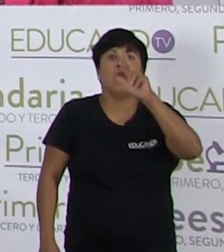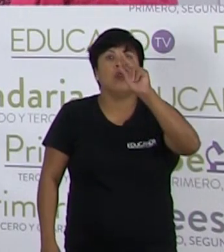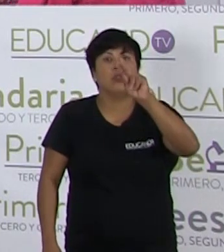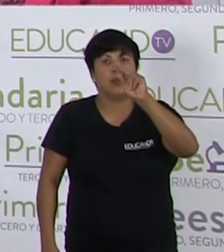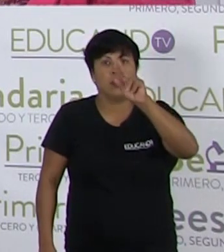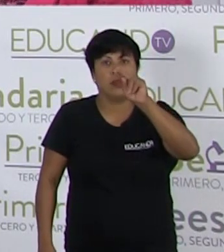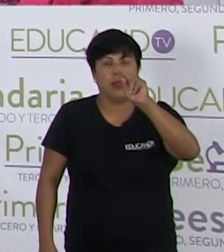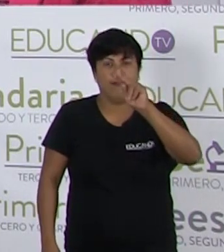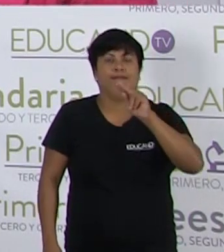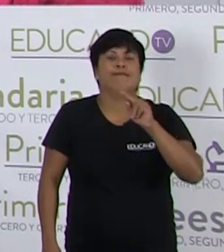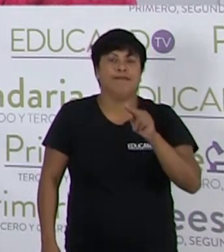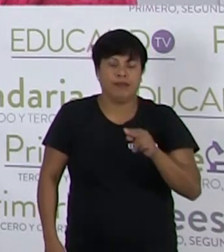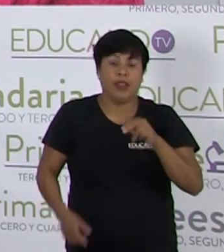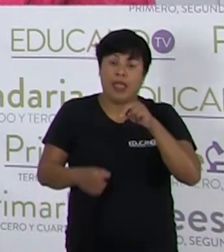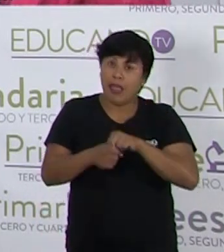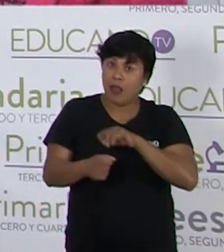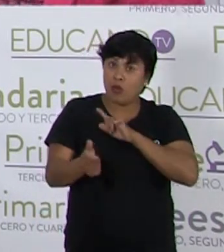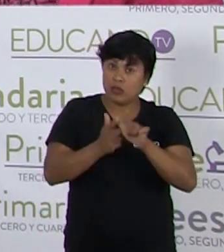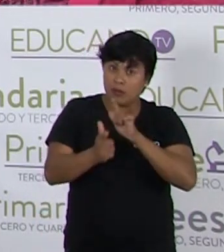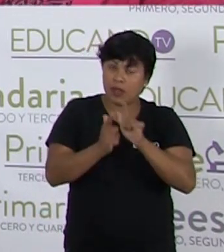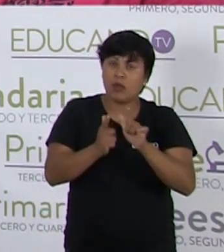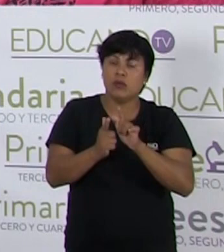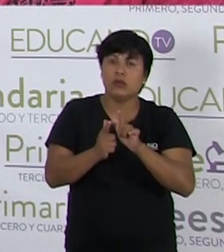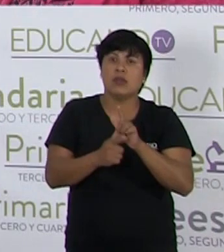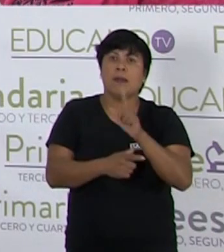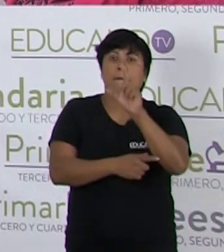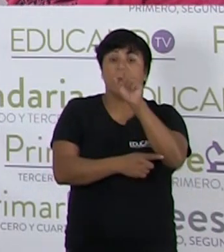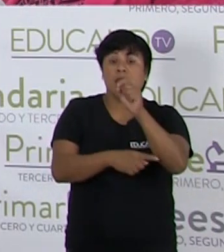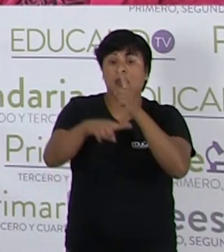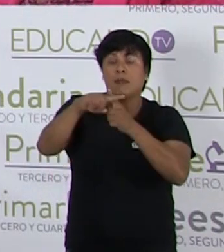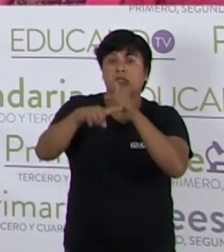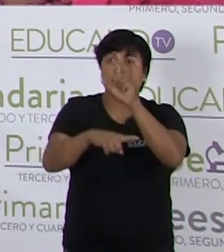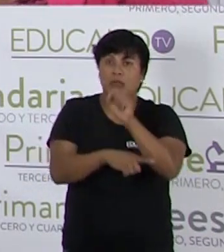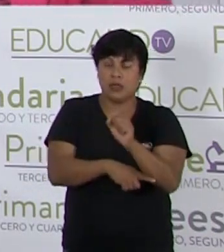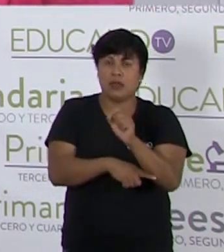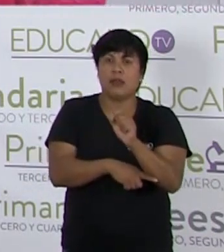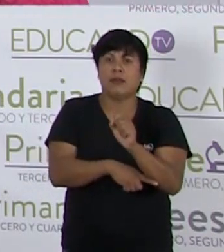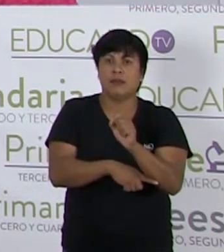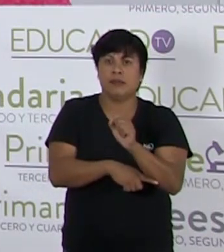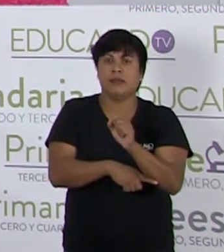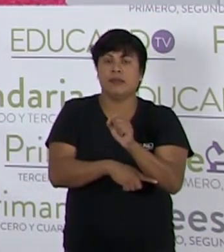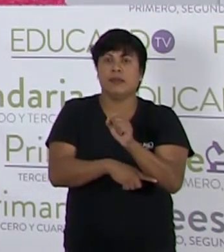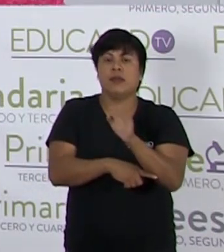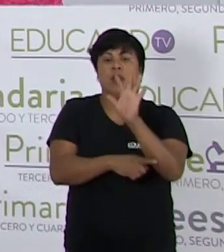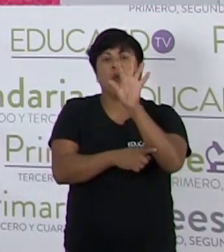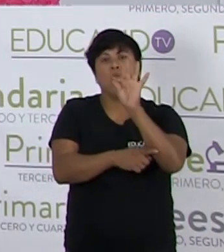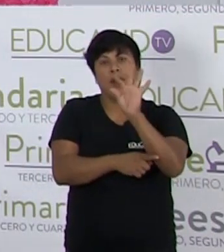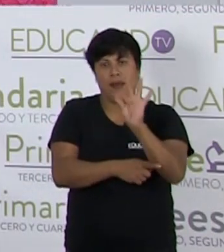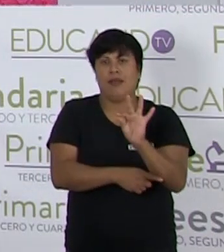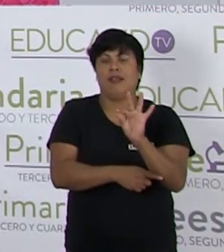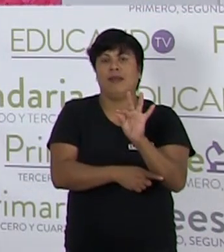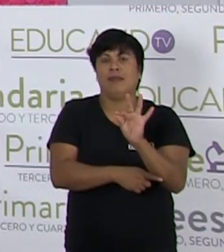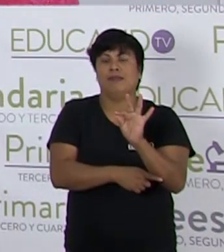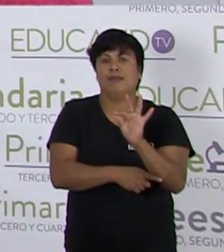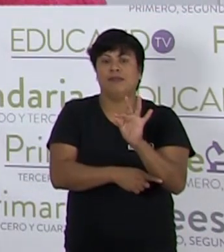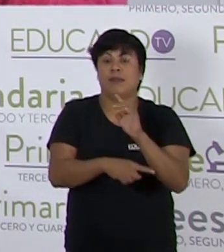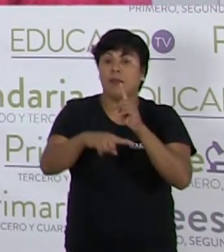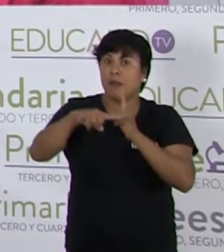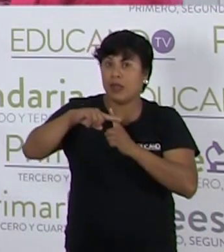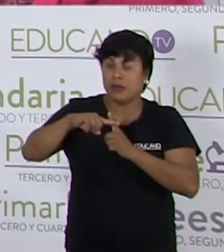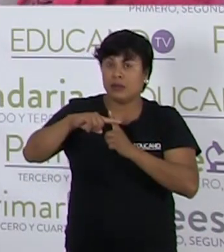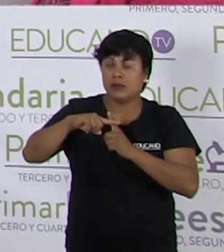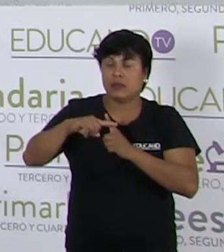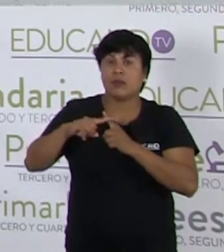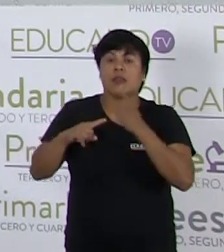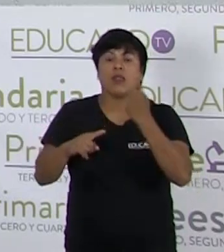80. Y en los gemelos, 20 más 20 serían 40, más